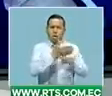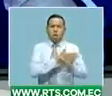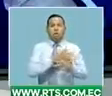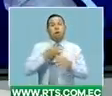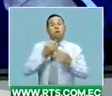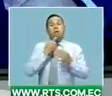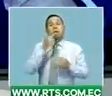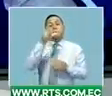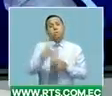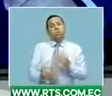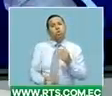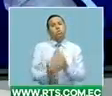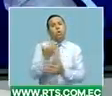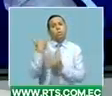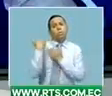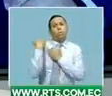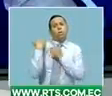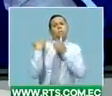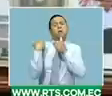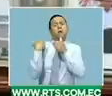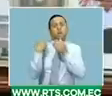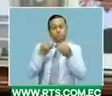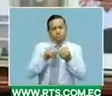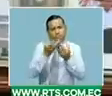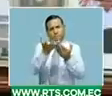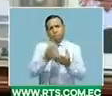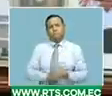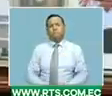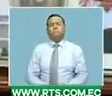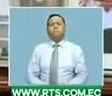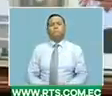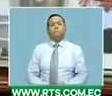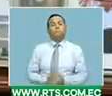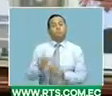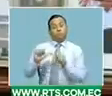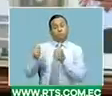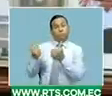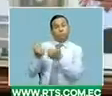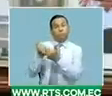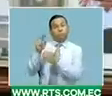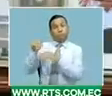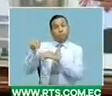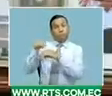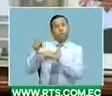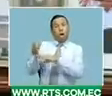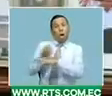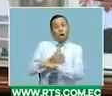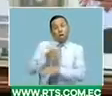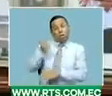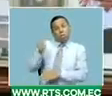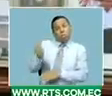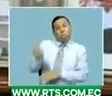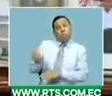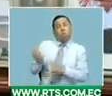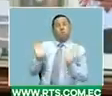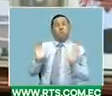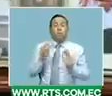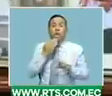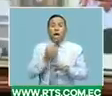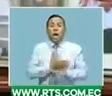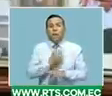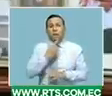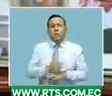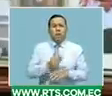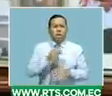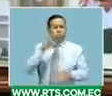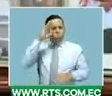ejecutivo. Escuchemos. La Asamblea Nacional, que en su momento, recordemos, condecoró a la Policía Nacional por proteger